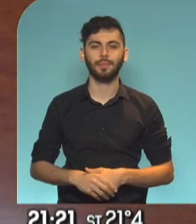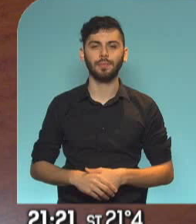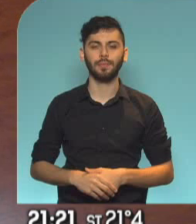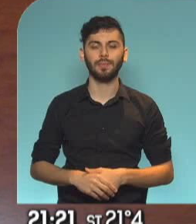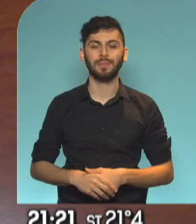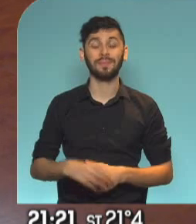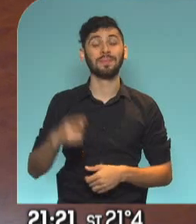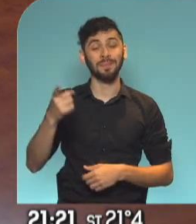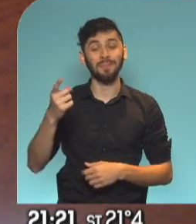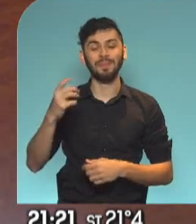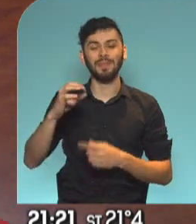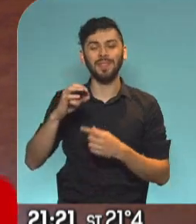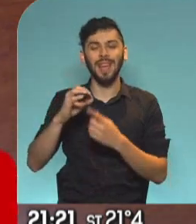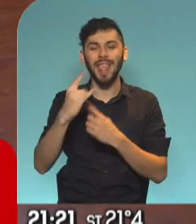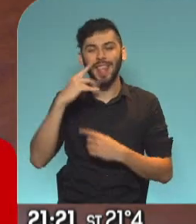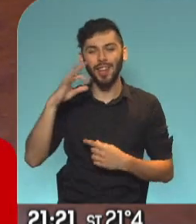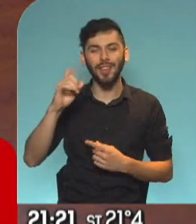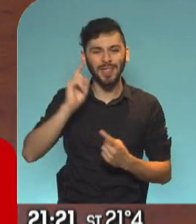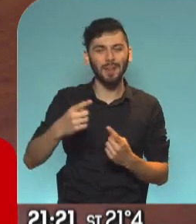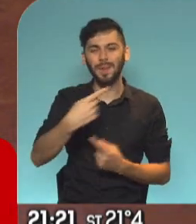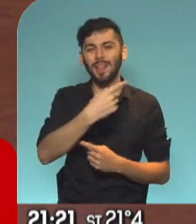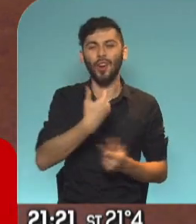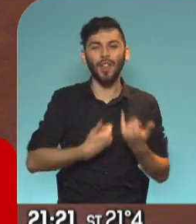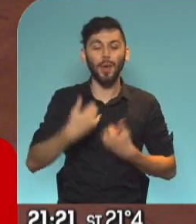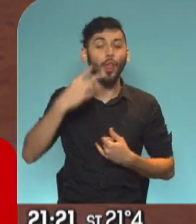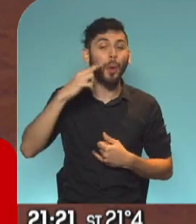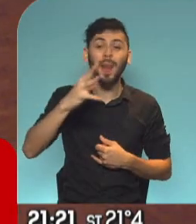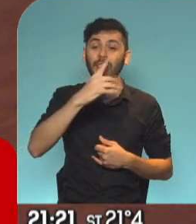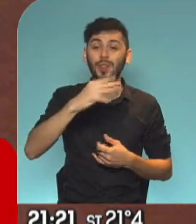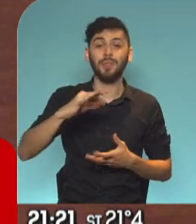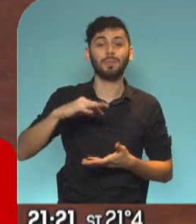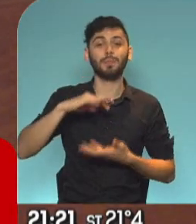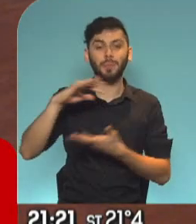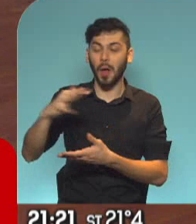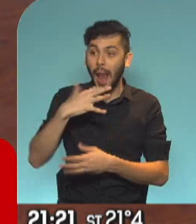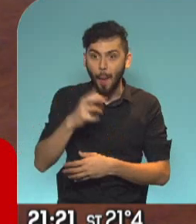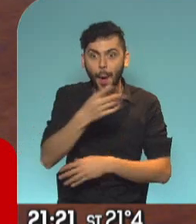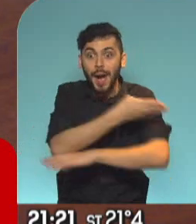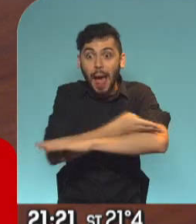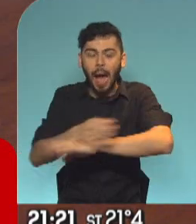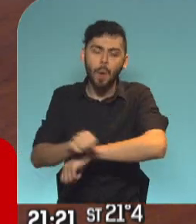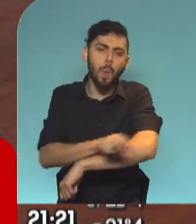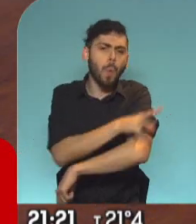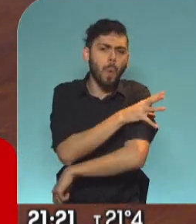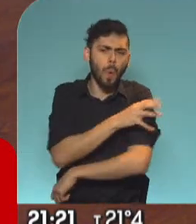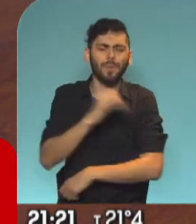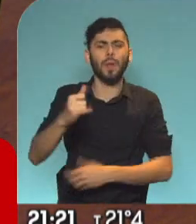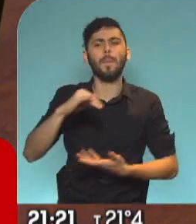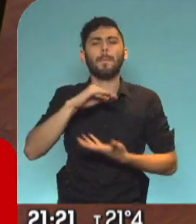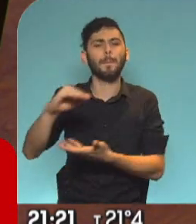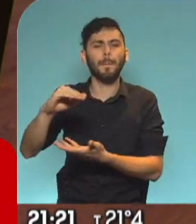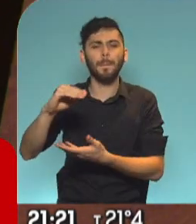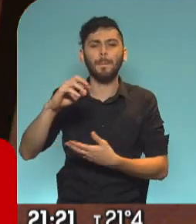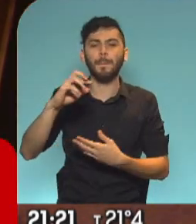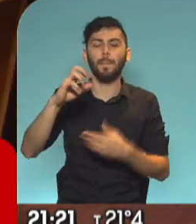Lo escuchábamos ahí, nos lo contaba Gabriela también en 2014, recibió el premio... Claro que sí, el premio de Asturias, Príncipe de